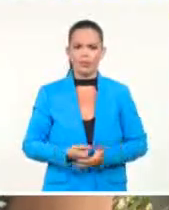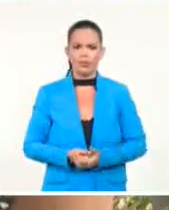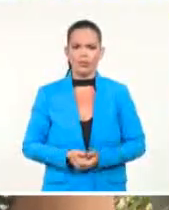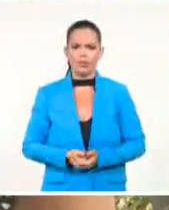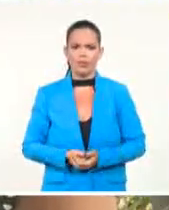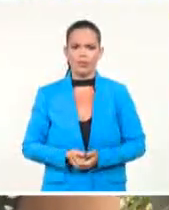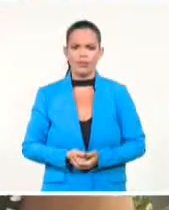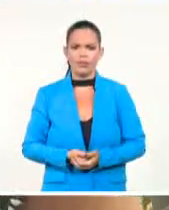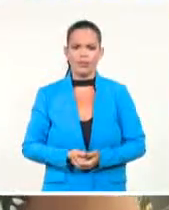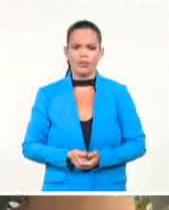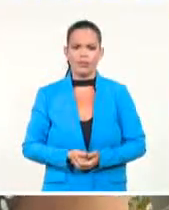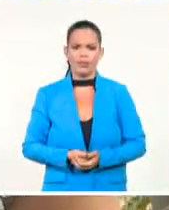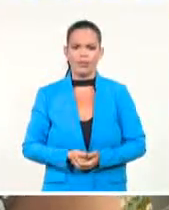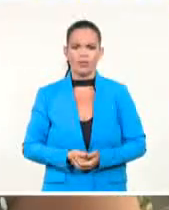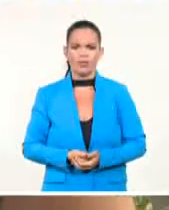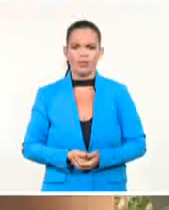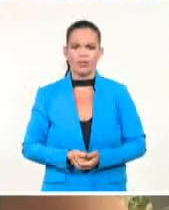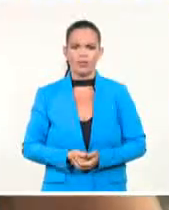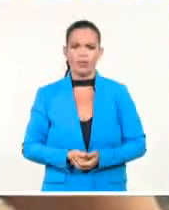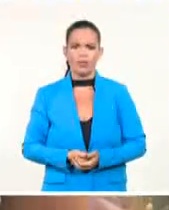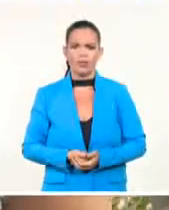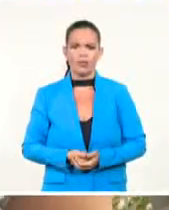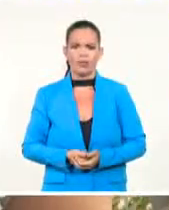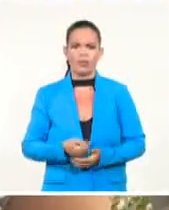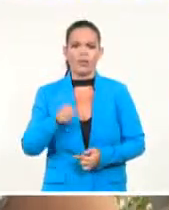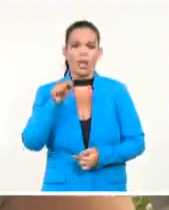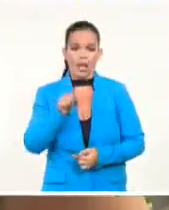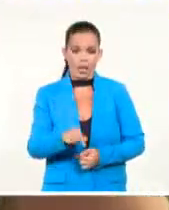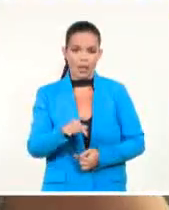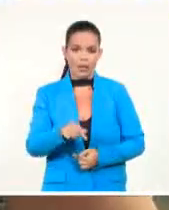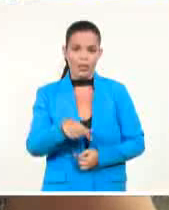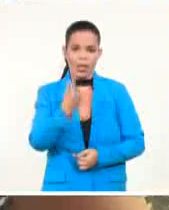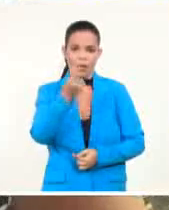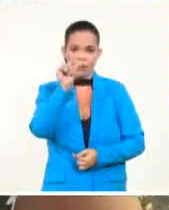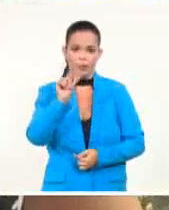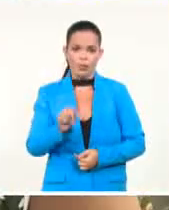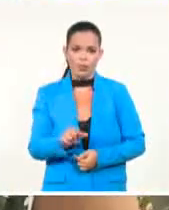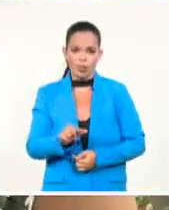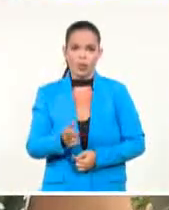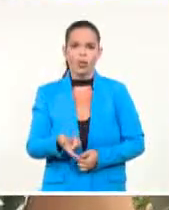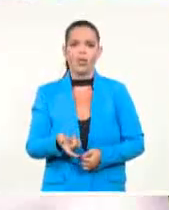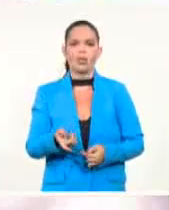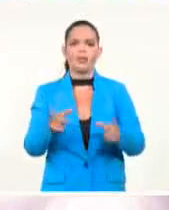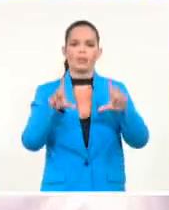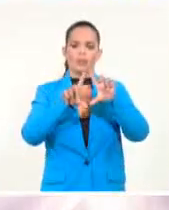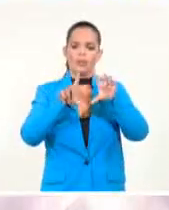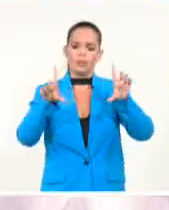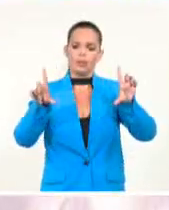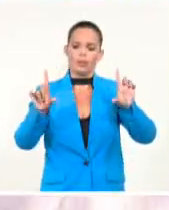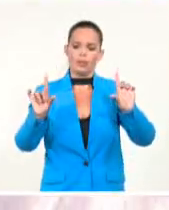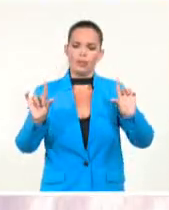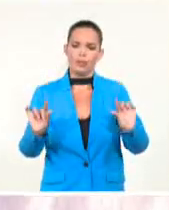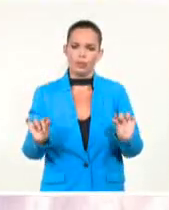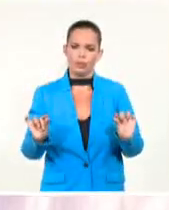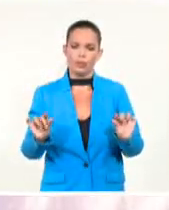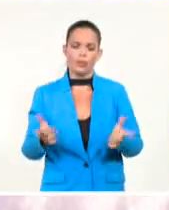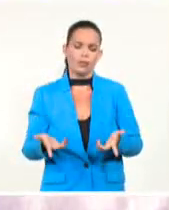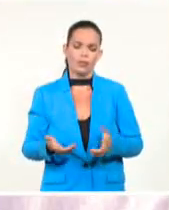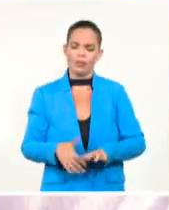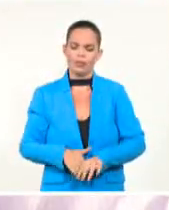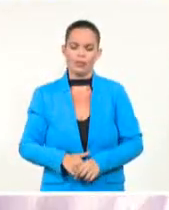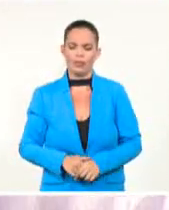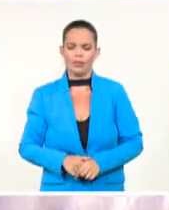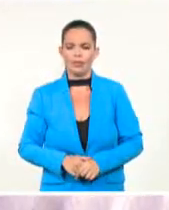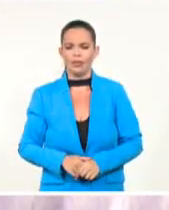es Vindicación de Cuba. Él tituló a su artículo, que por supuesto no podía compararse ni por asomo con el martiano. Asegura que los martianos